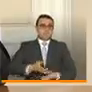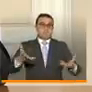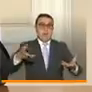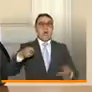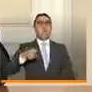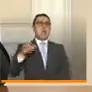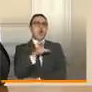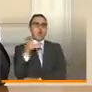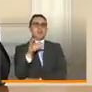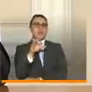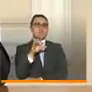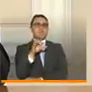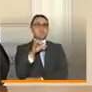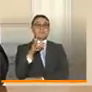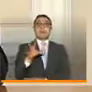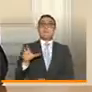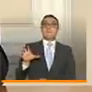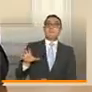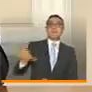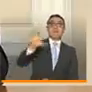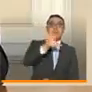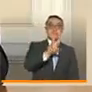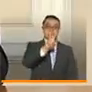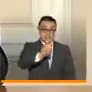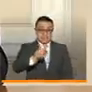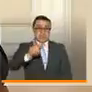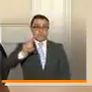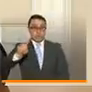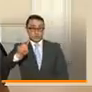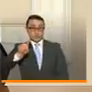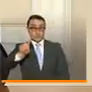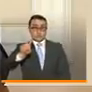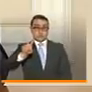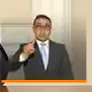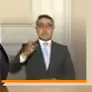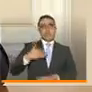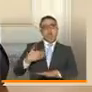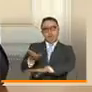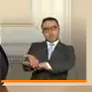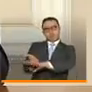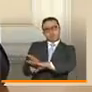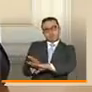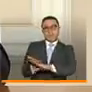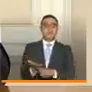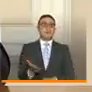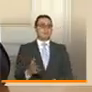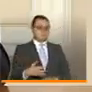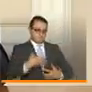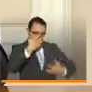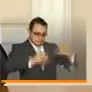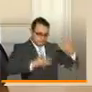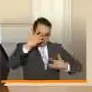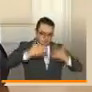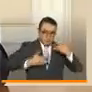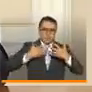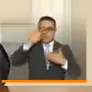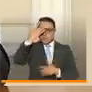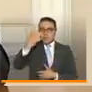primera ola de vacuna. De 72 países que aplicaron, que presentaron su solicitud, fueron evaluados por